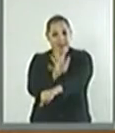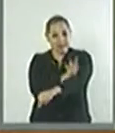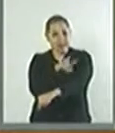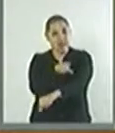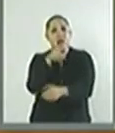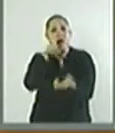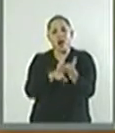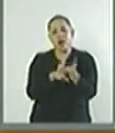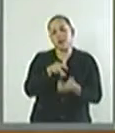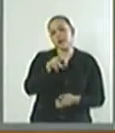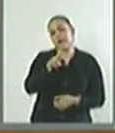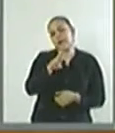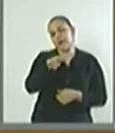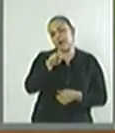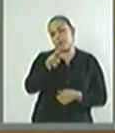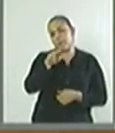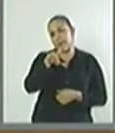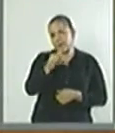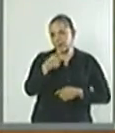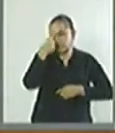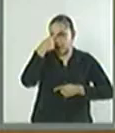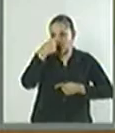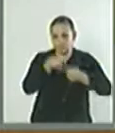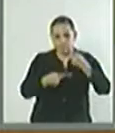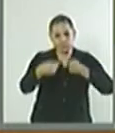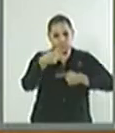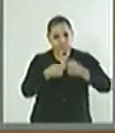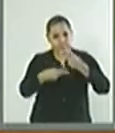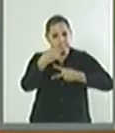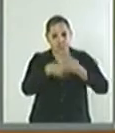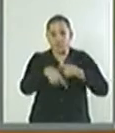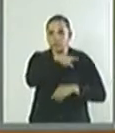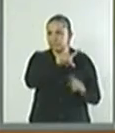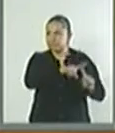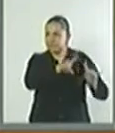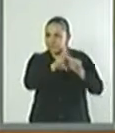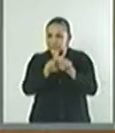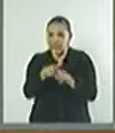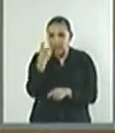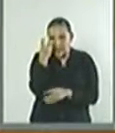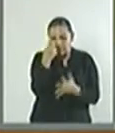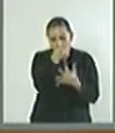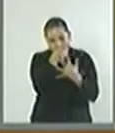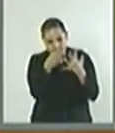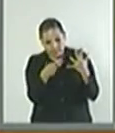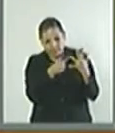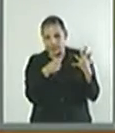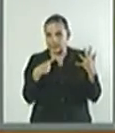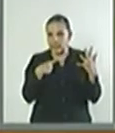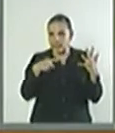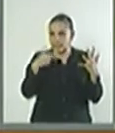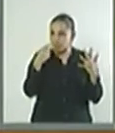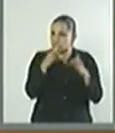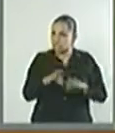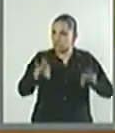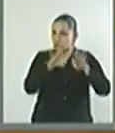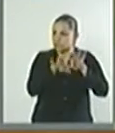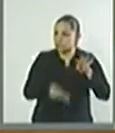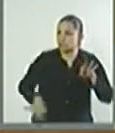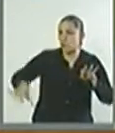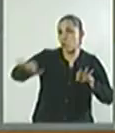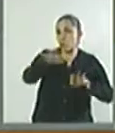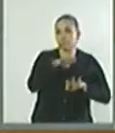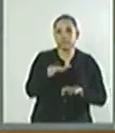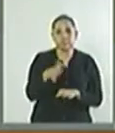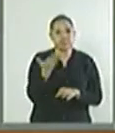la adopción de una cultura del reciclaje son medidas que el país demanda para asegurar su viabilidad como nación, así como